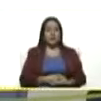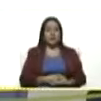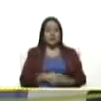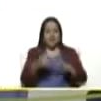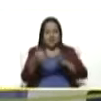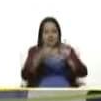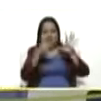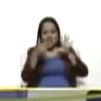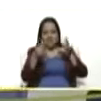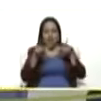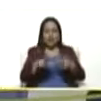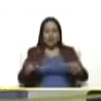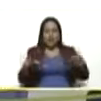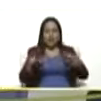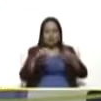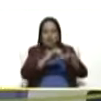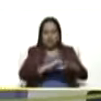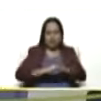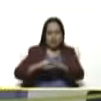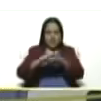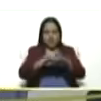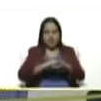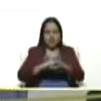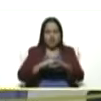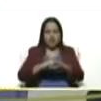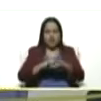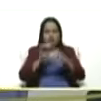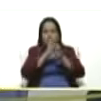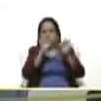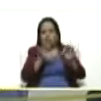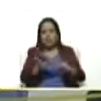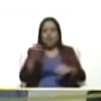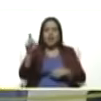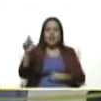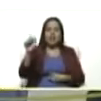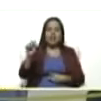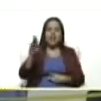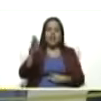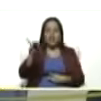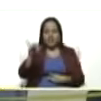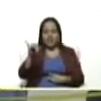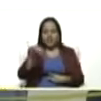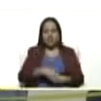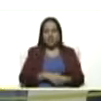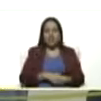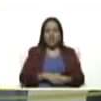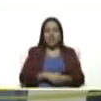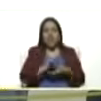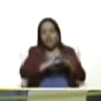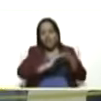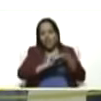Sexto lugar, Trujillo. Variedad Tabi. Categoría lavado.